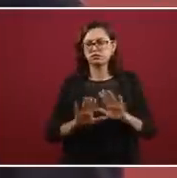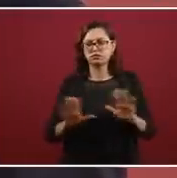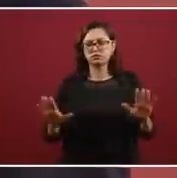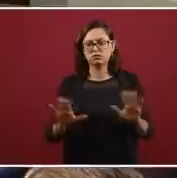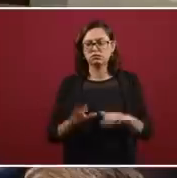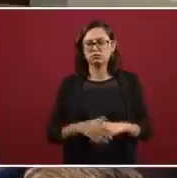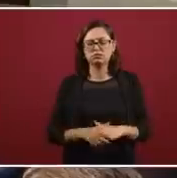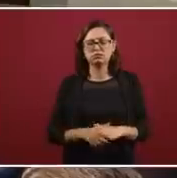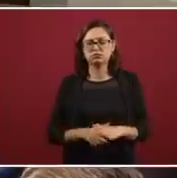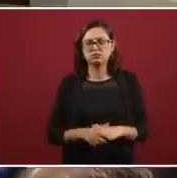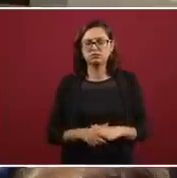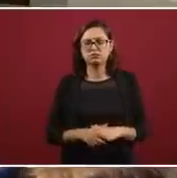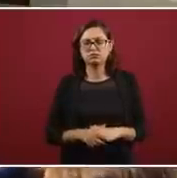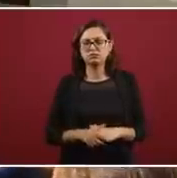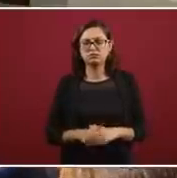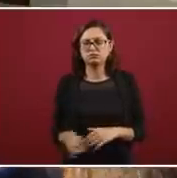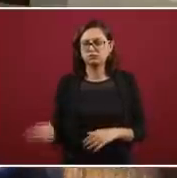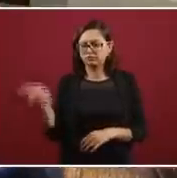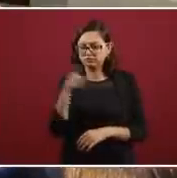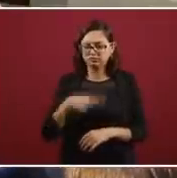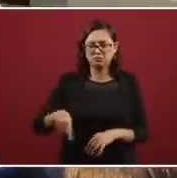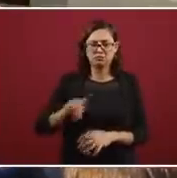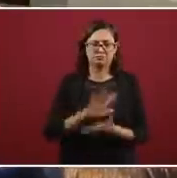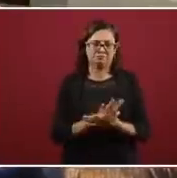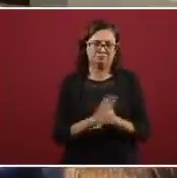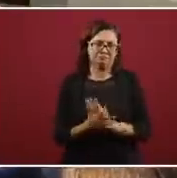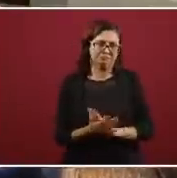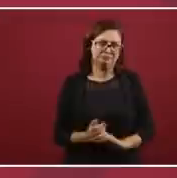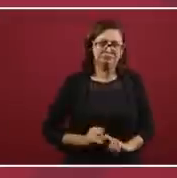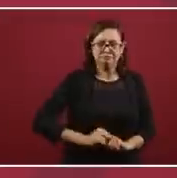que no sean traficantes de influencia,